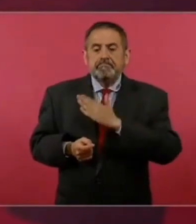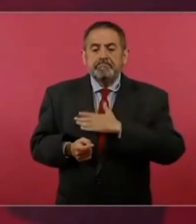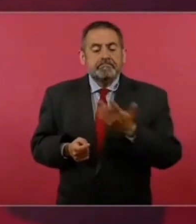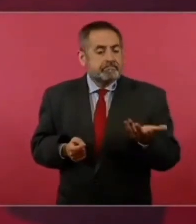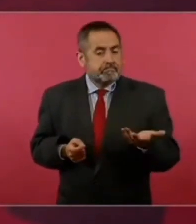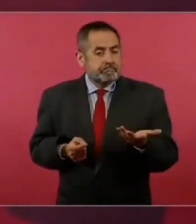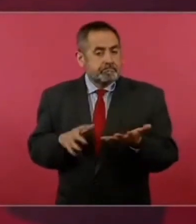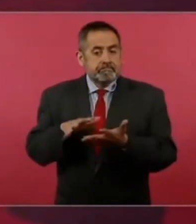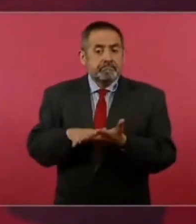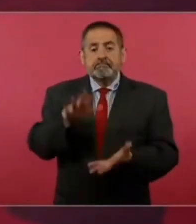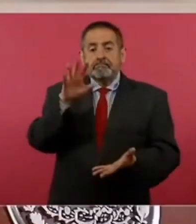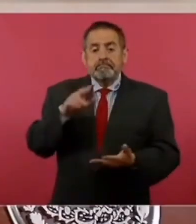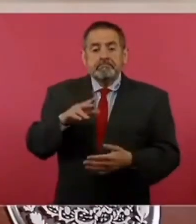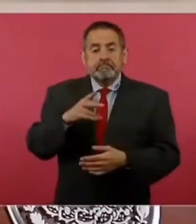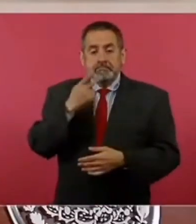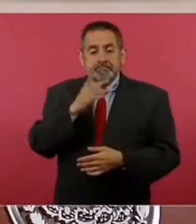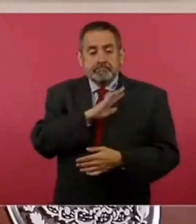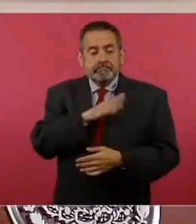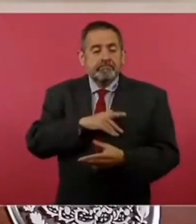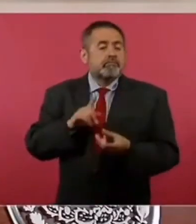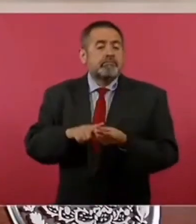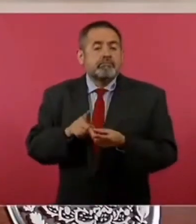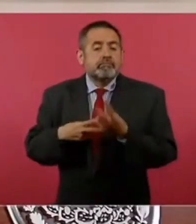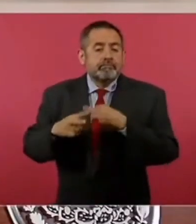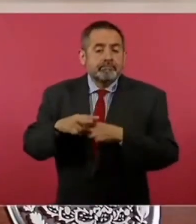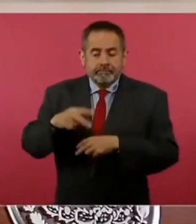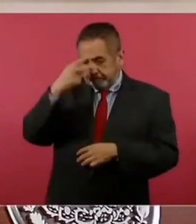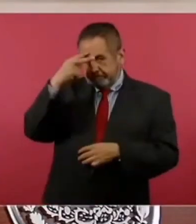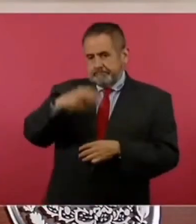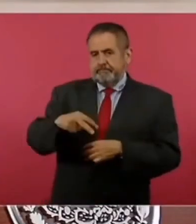y la mayoría mexicanos